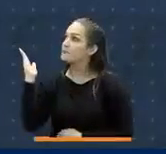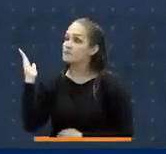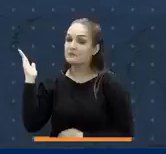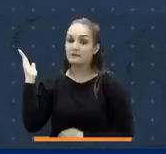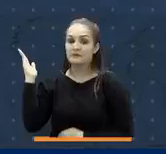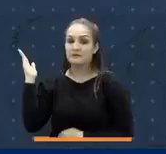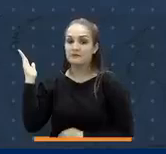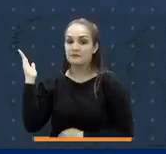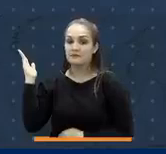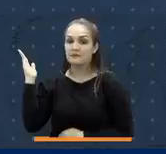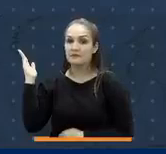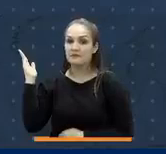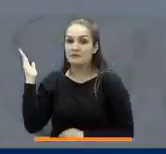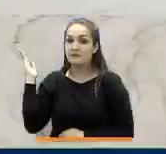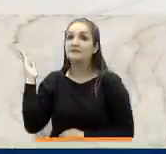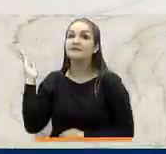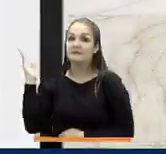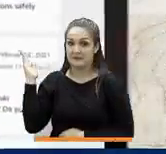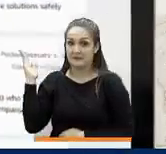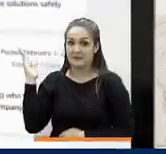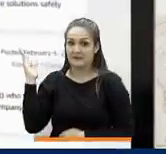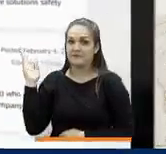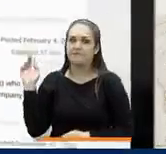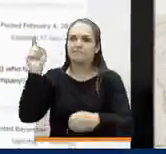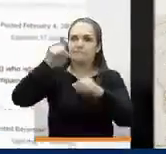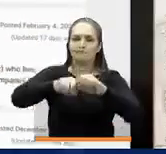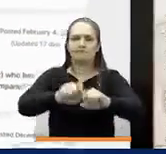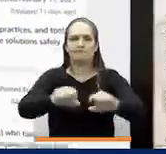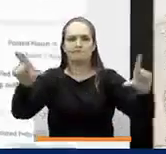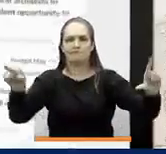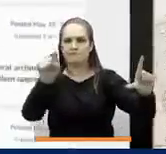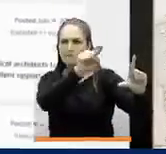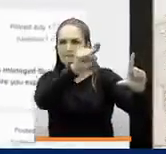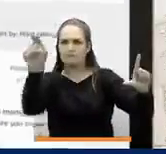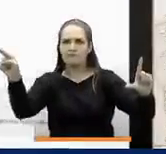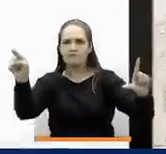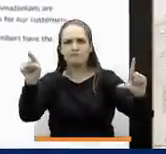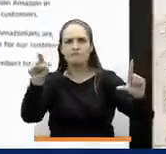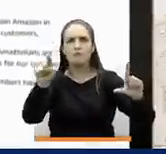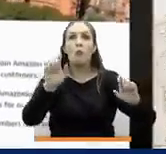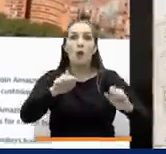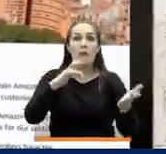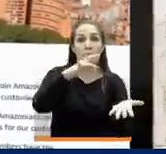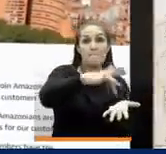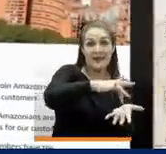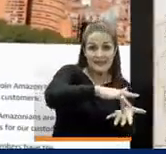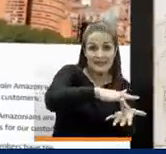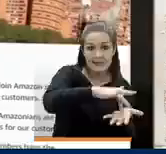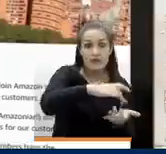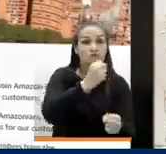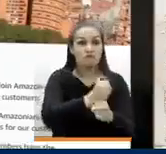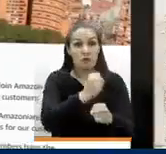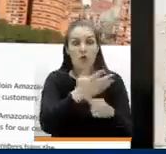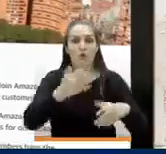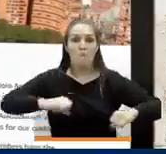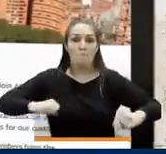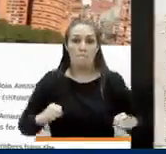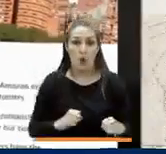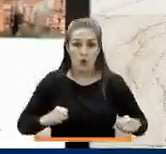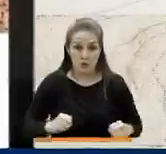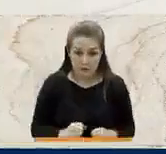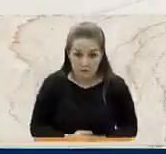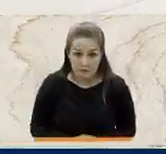www.amazon.com slash colombia aca encontrará ofertas de empleo en modalidad presencial disponibles en la ciudad de bogotá